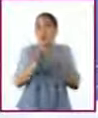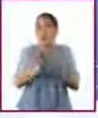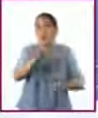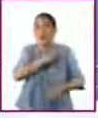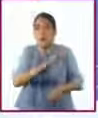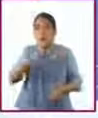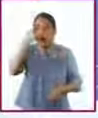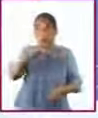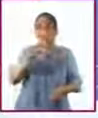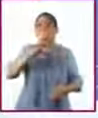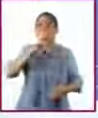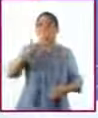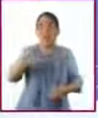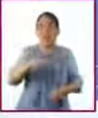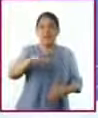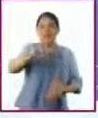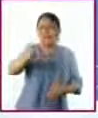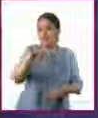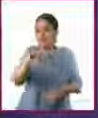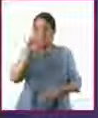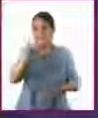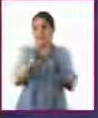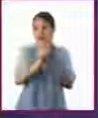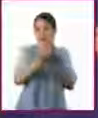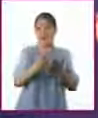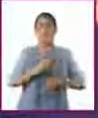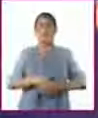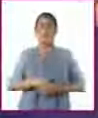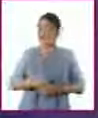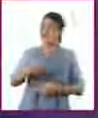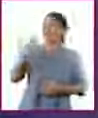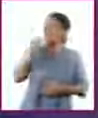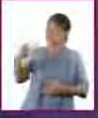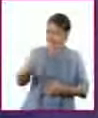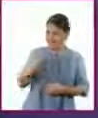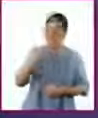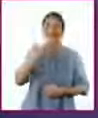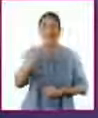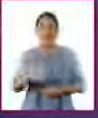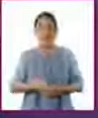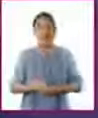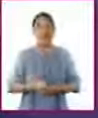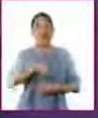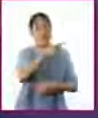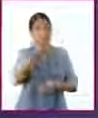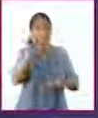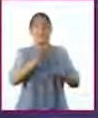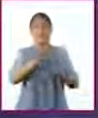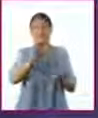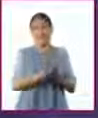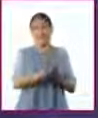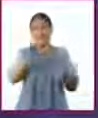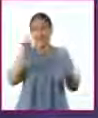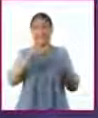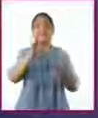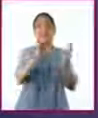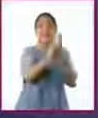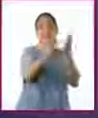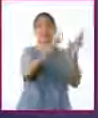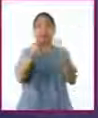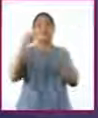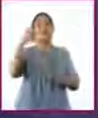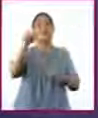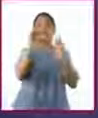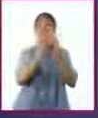hacer para mejorar nuestra búsqueda? Muy buenas preguntas. La mayoría de las bibliotecas cuentan con un sistema